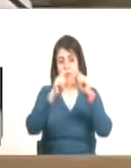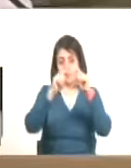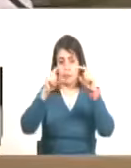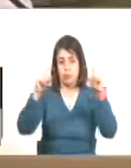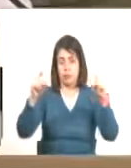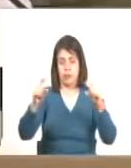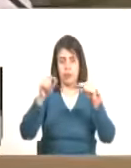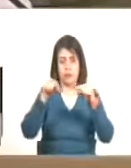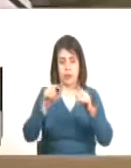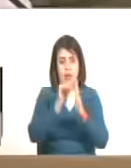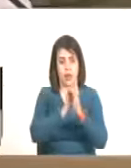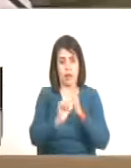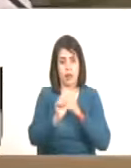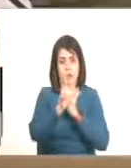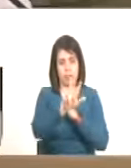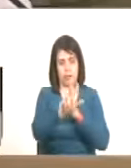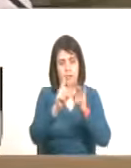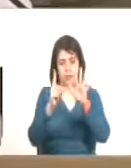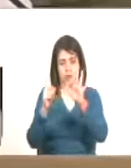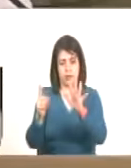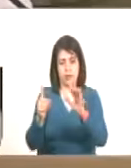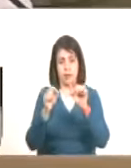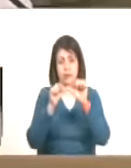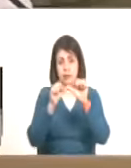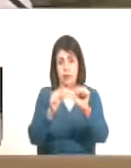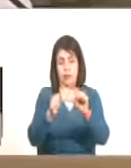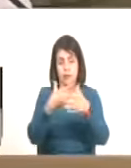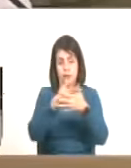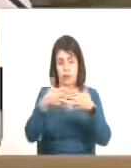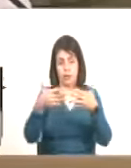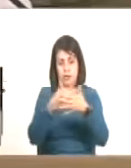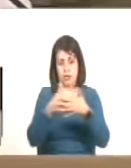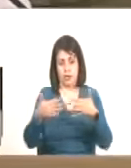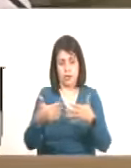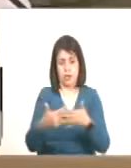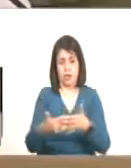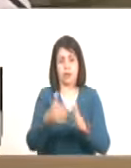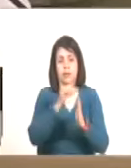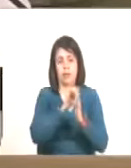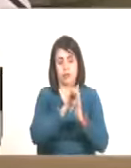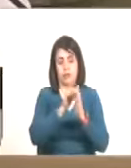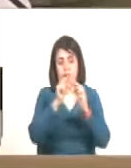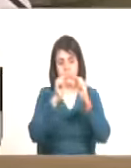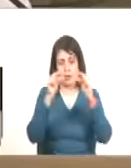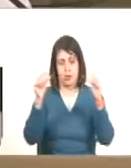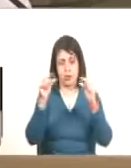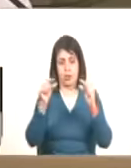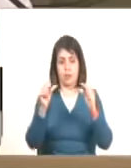denominación del epígrafe del artículo 36, el cual queda redactado en los siguientes términos.